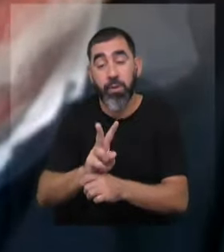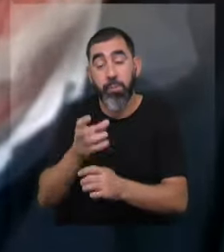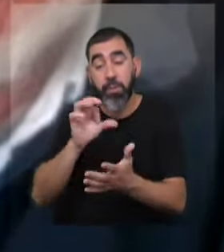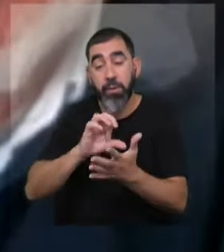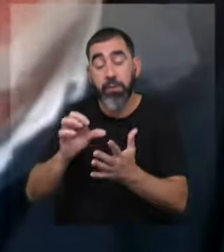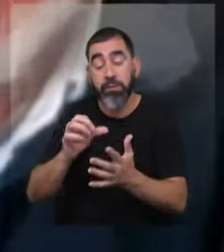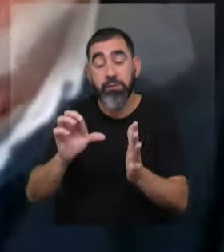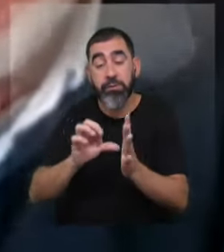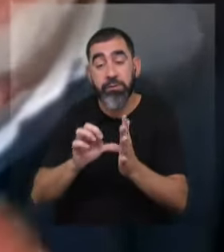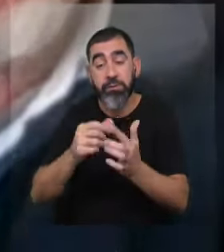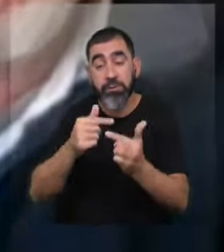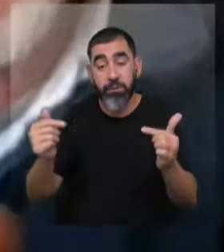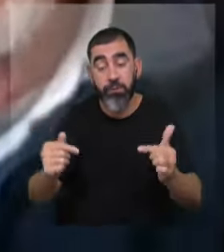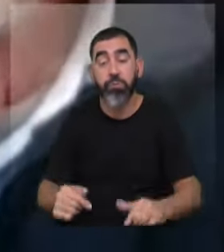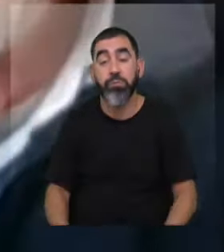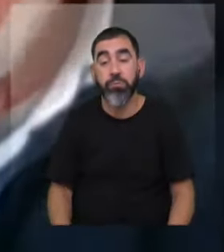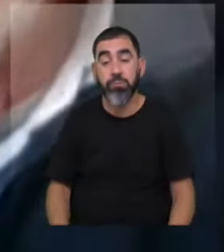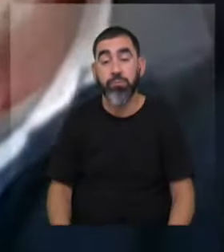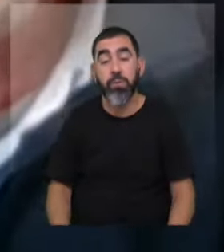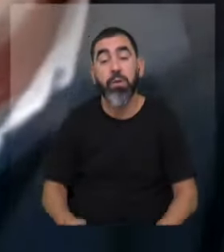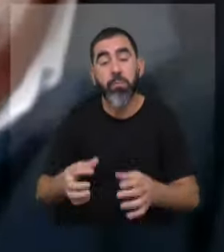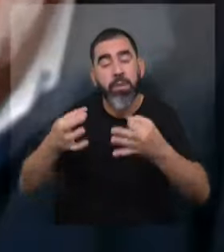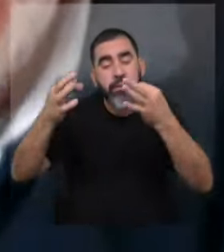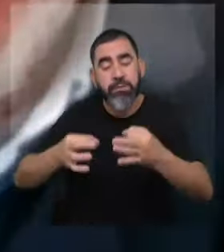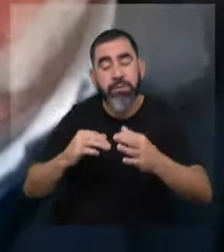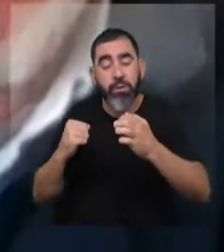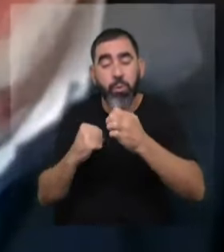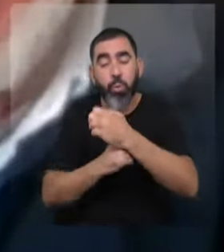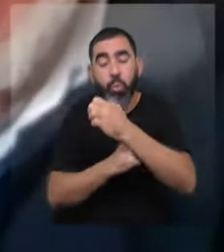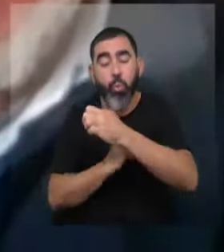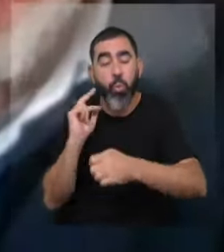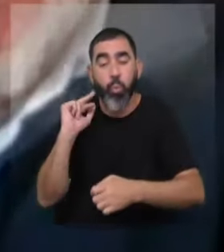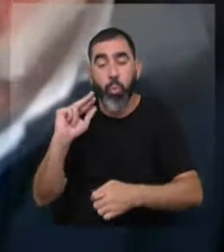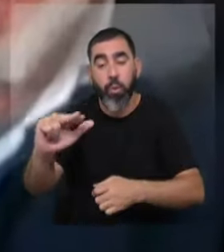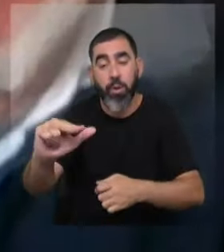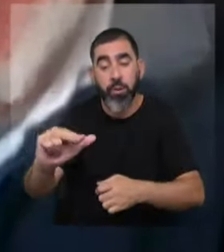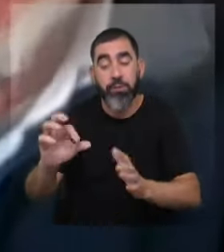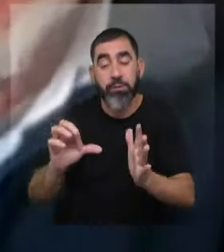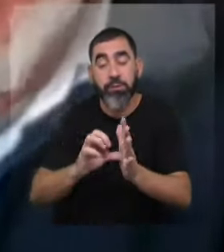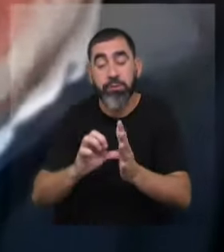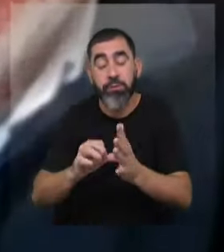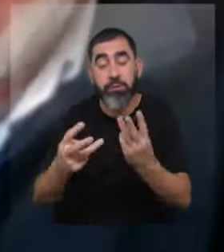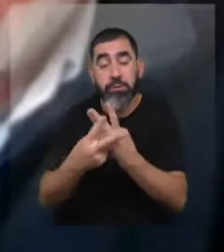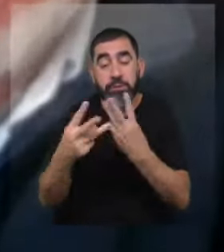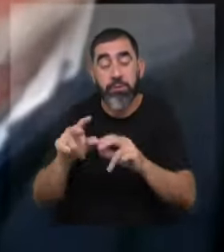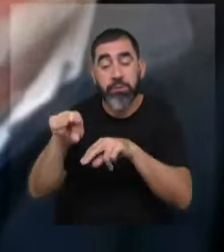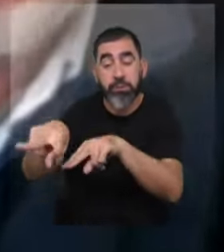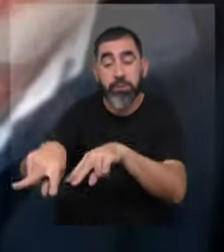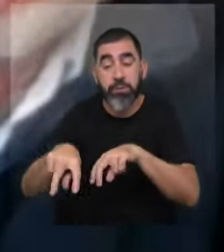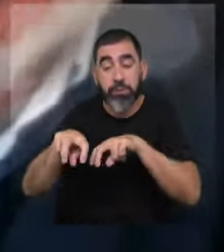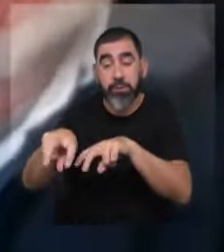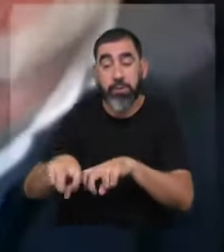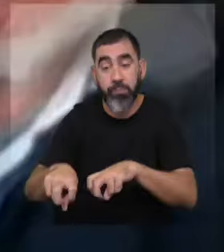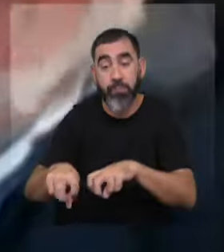servicios ecosistémicos y en asegurar la sostenibilidad de los sistemas agropecuarios, de